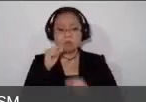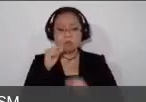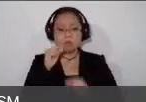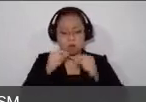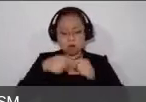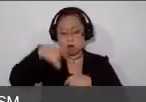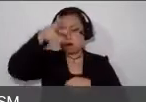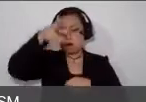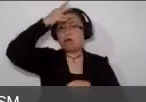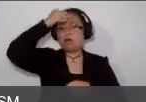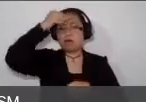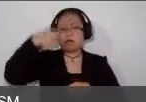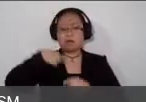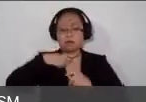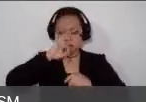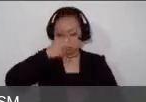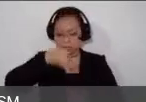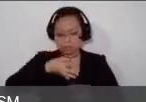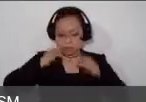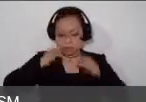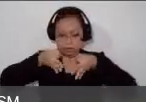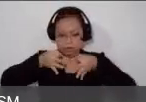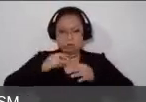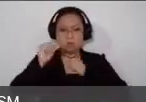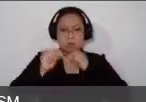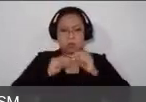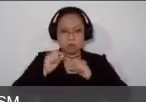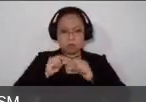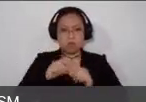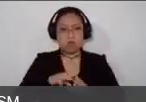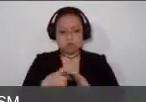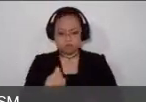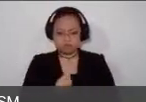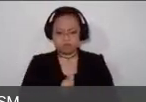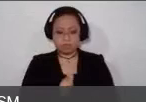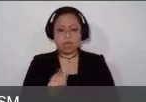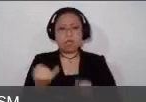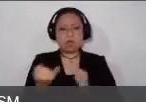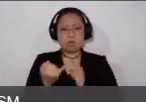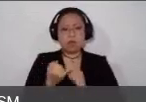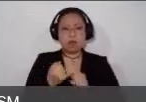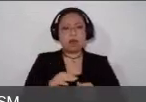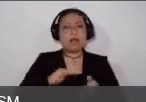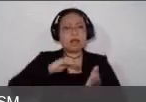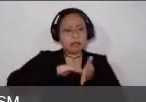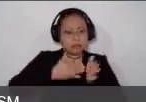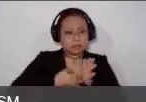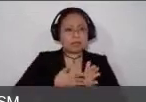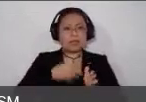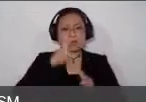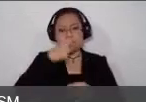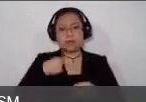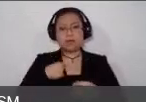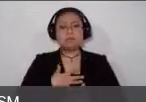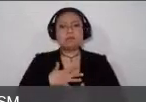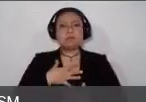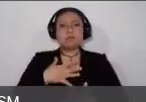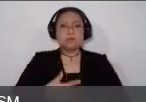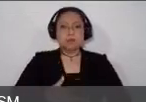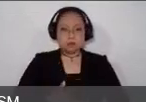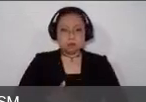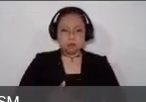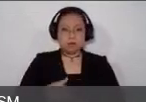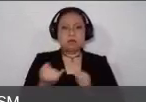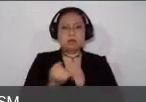aprender técnicas de respiración técnicas de mindfulness de meditación el